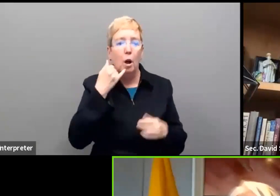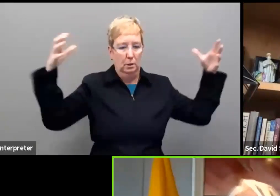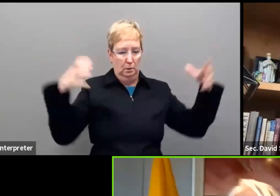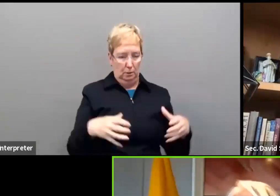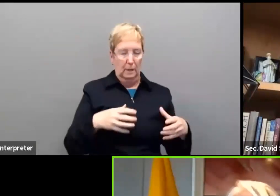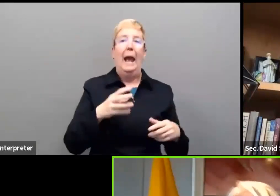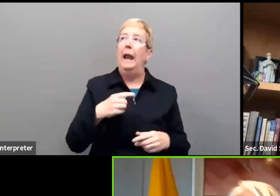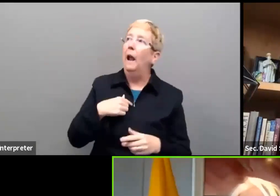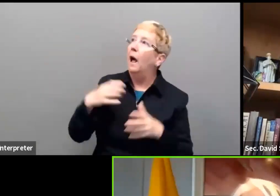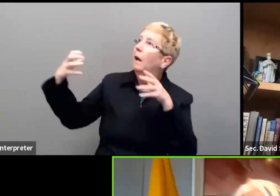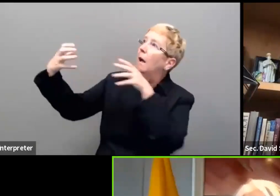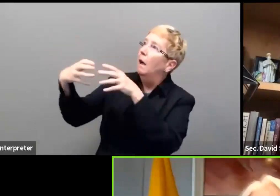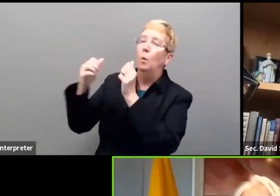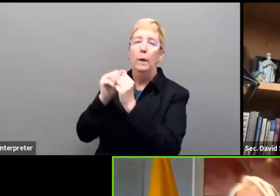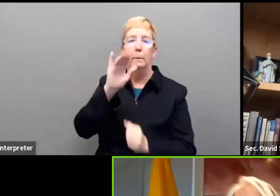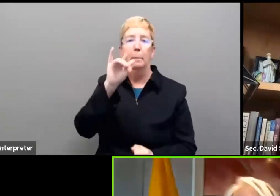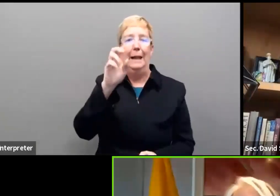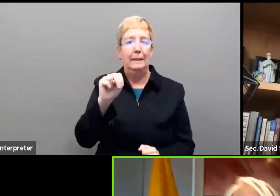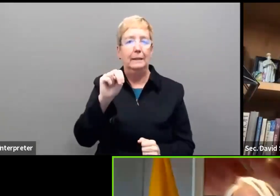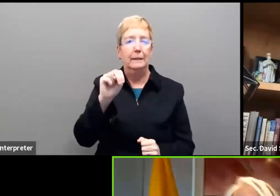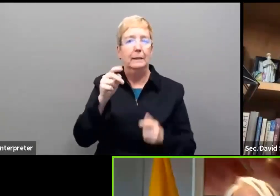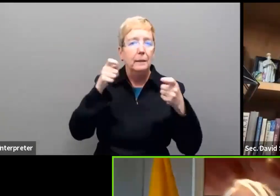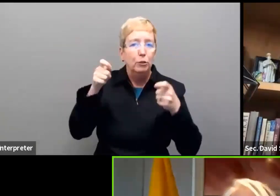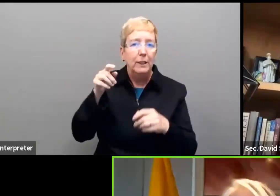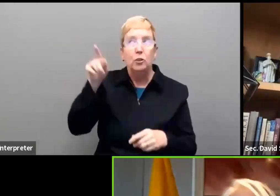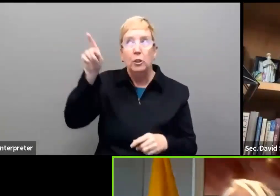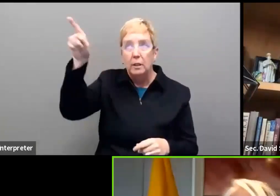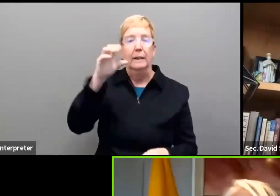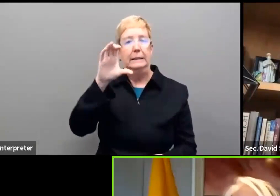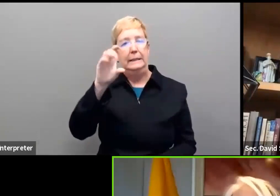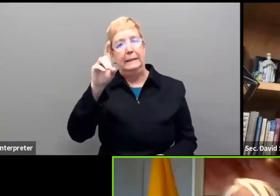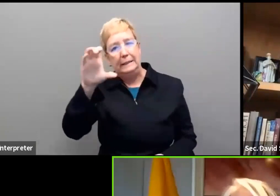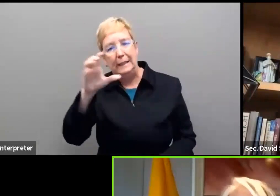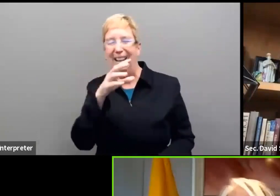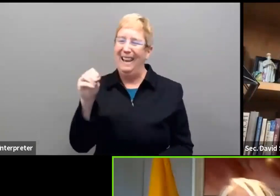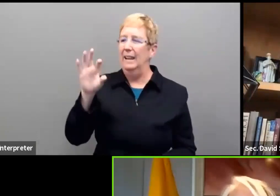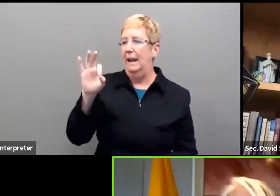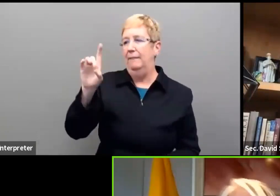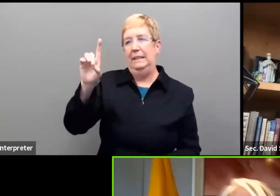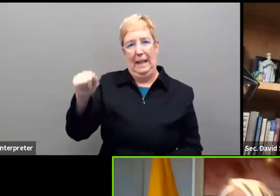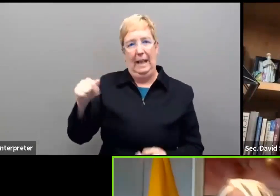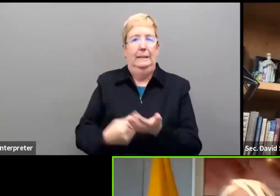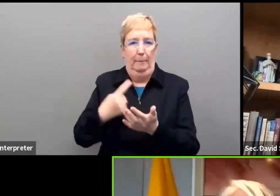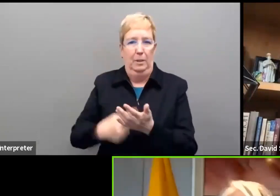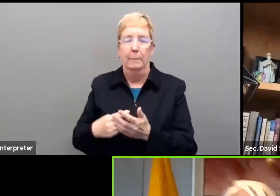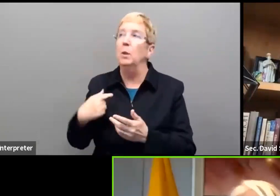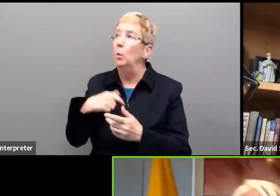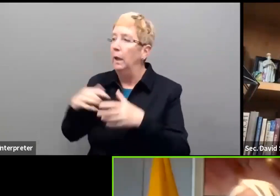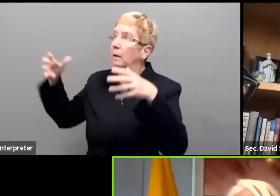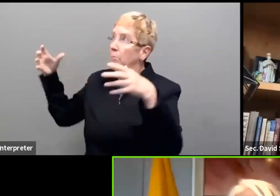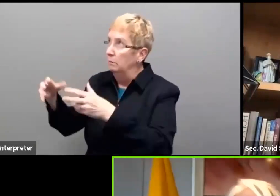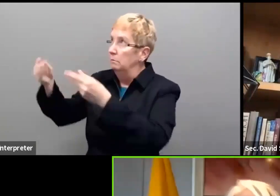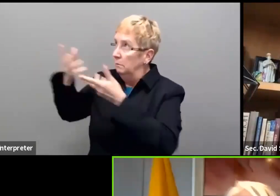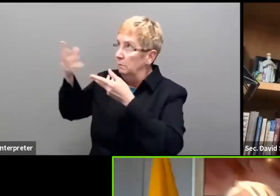coloco dentro de las manos del doctor Squares y el equipo de modelaje, pero yo participo en las llamadas semanales con la administración Biden, el